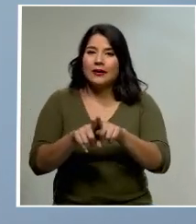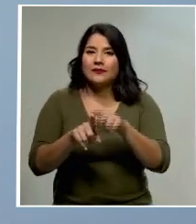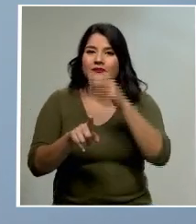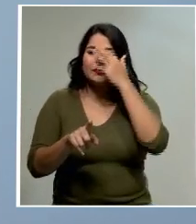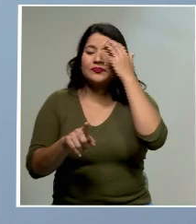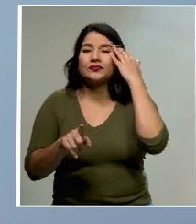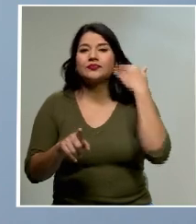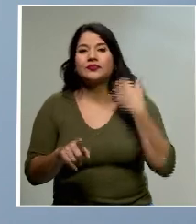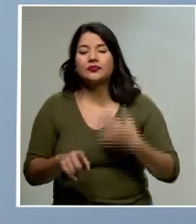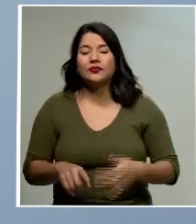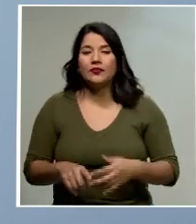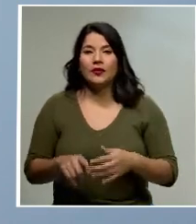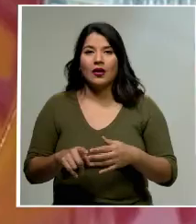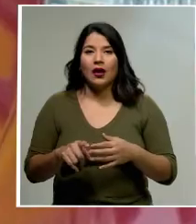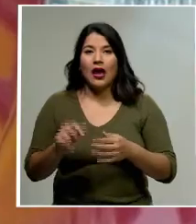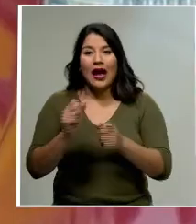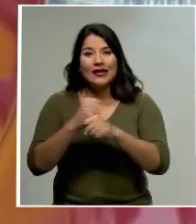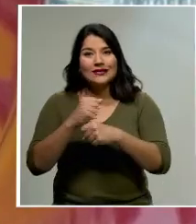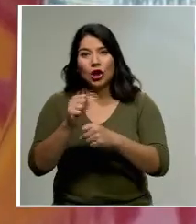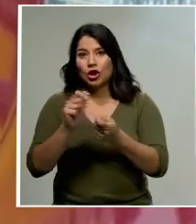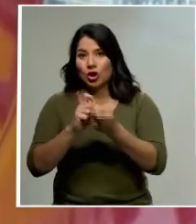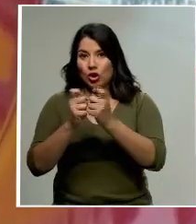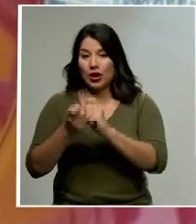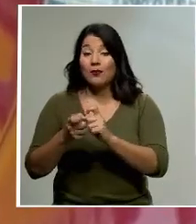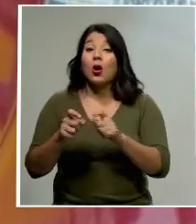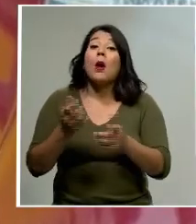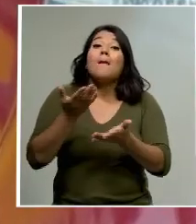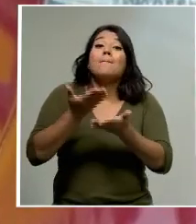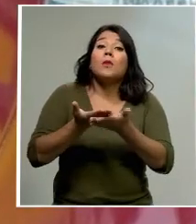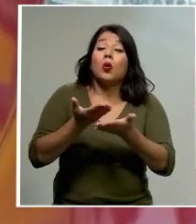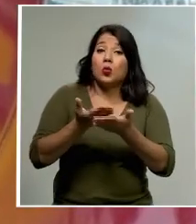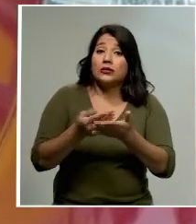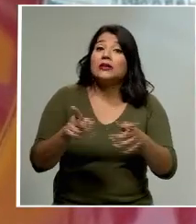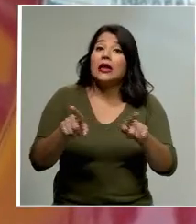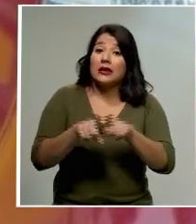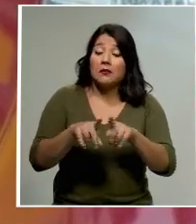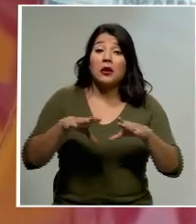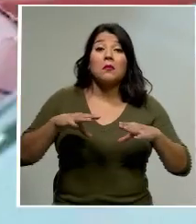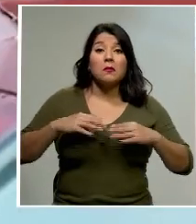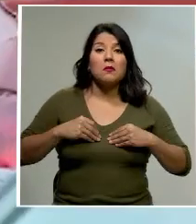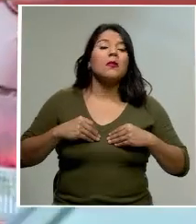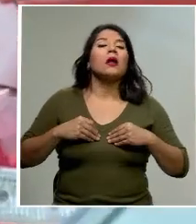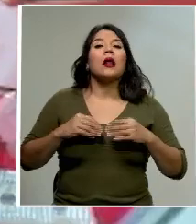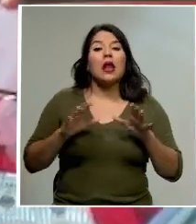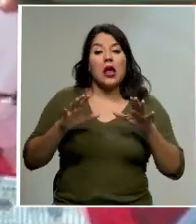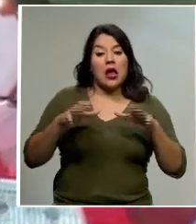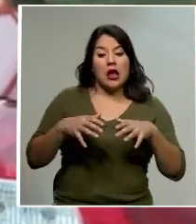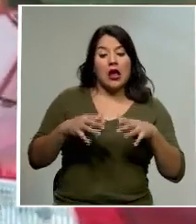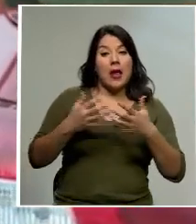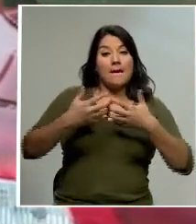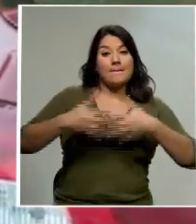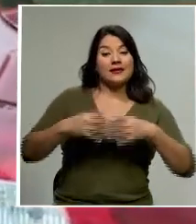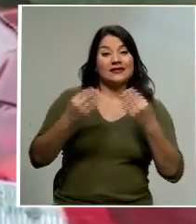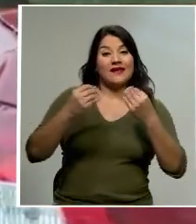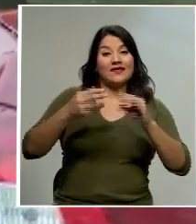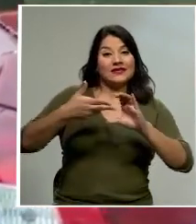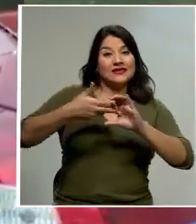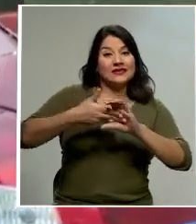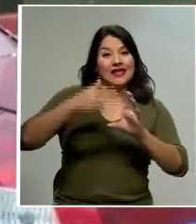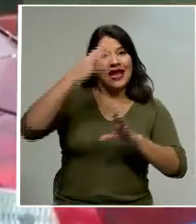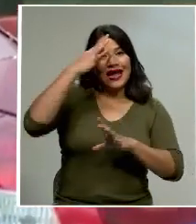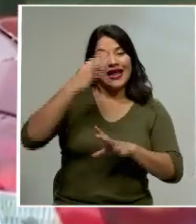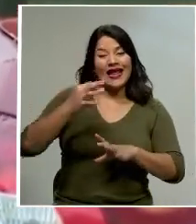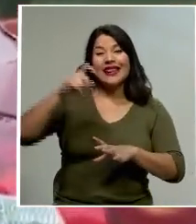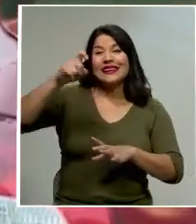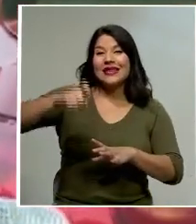del precio de los combustibles. La propuesta también fue aceptada por la Cámara de Combustibles y consideran esencial reducir una de